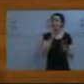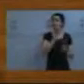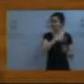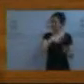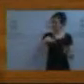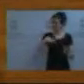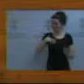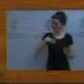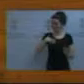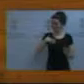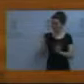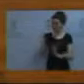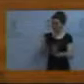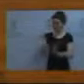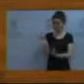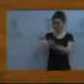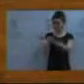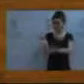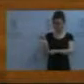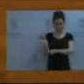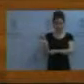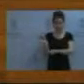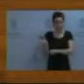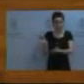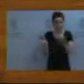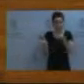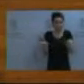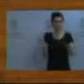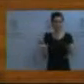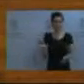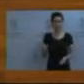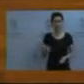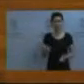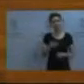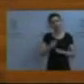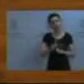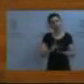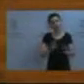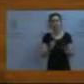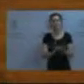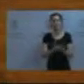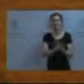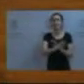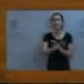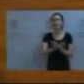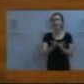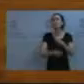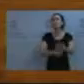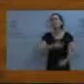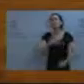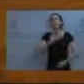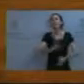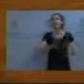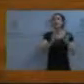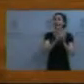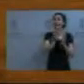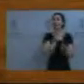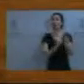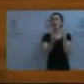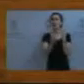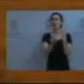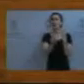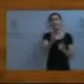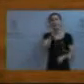eso, tráiganlo. Y entre otras cosas, aparte de esta PNL, pues entonces se podrían poner a hacer, por ejemplo, ley autonómica del alcohol y